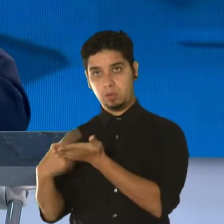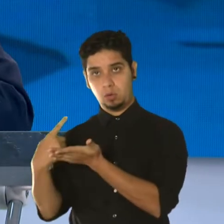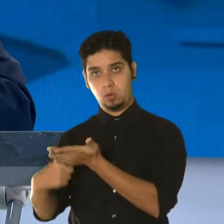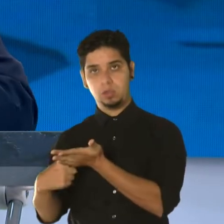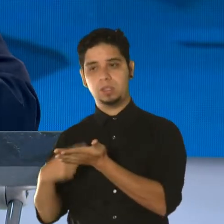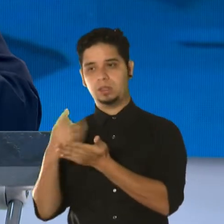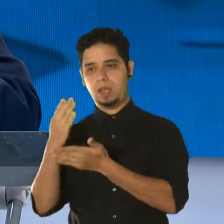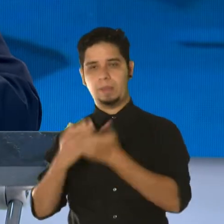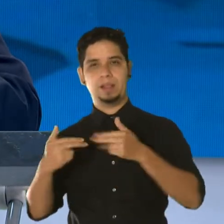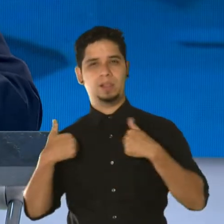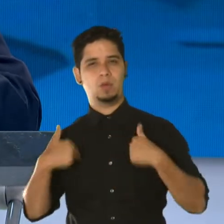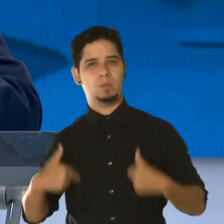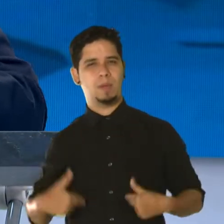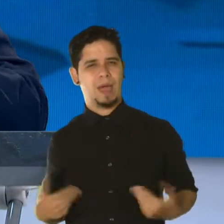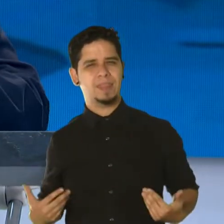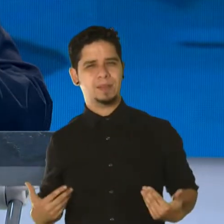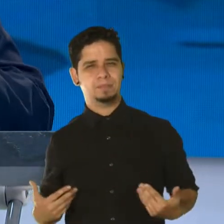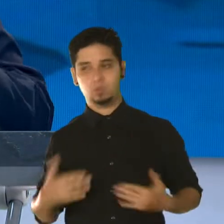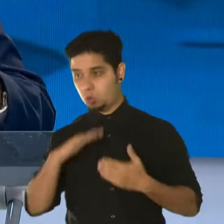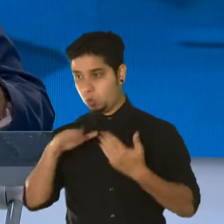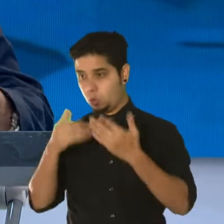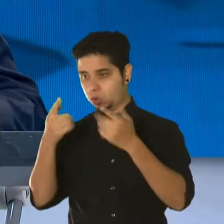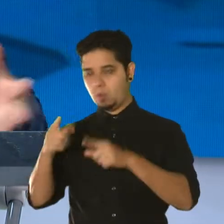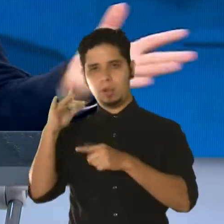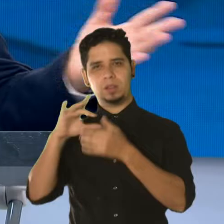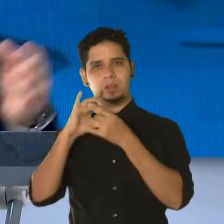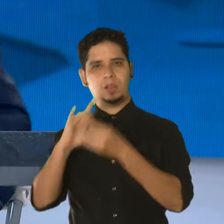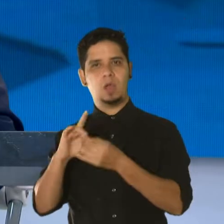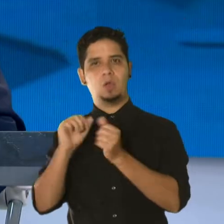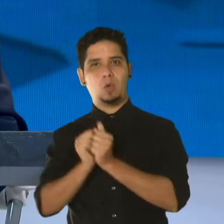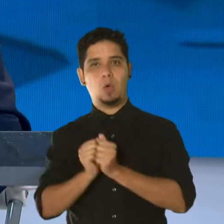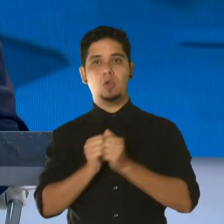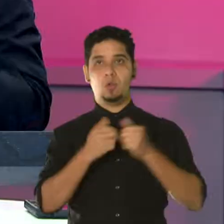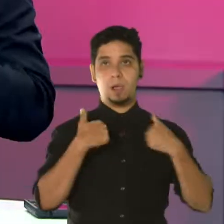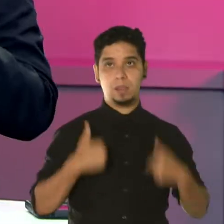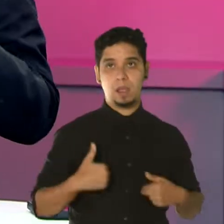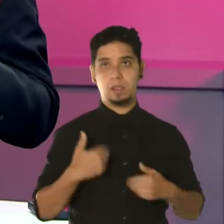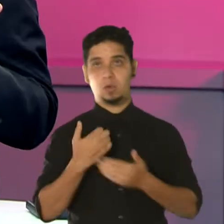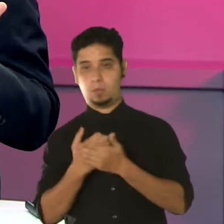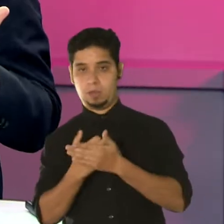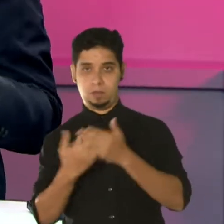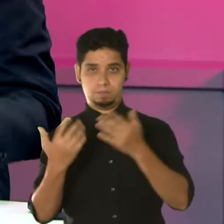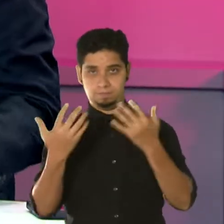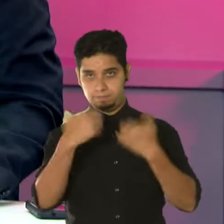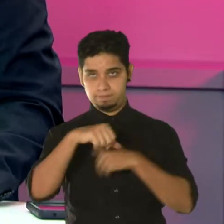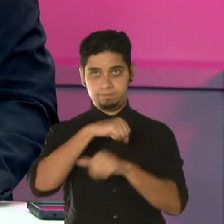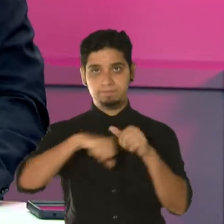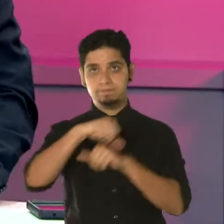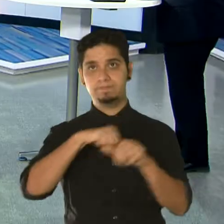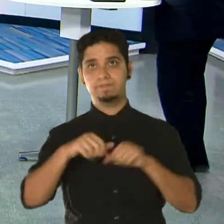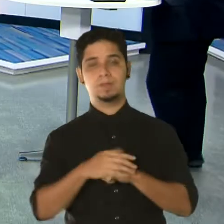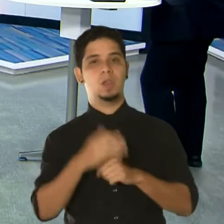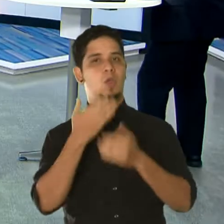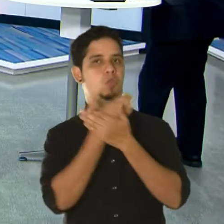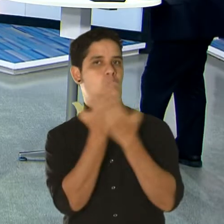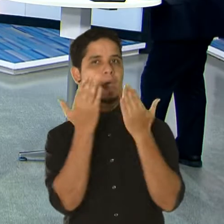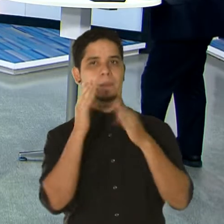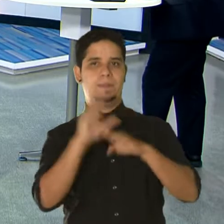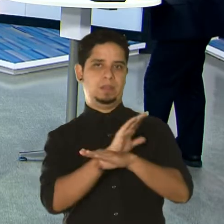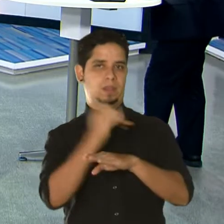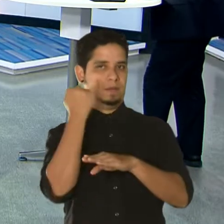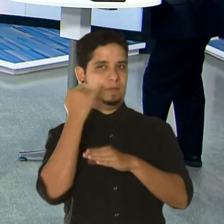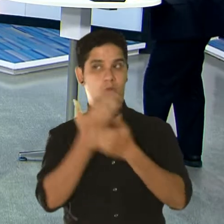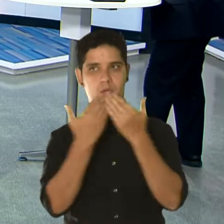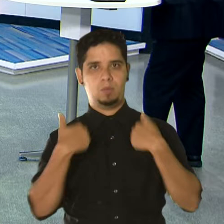la parte humana de todo lo que está pasando, porque es algo socioeconómico. Y claro, no hay empresa sin ese capital humano. Que definitivamente. Claro, bueno, lo que pasa es que